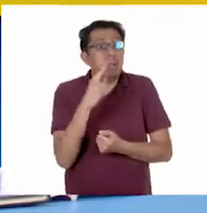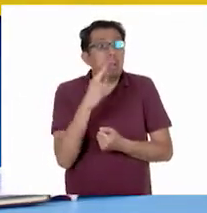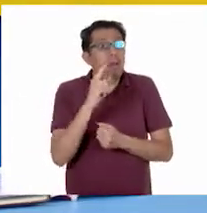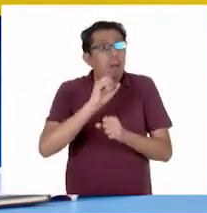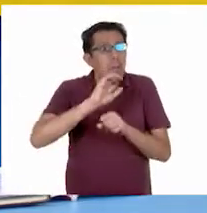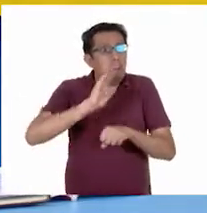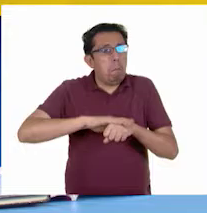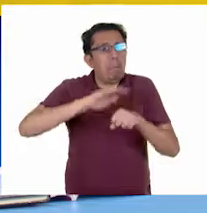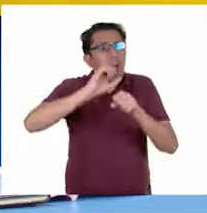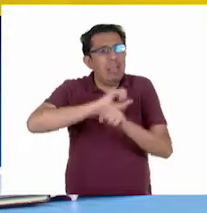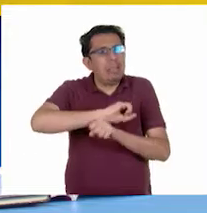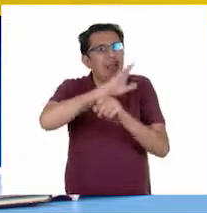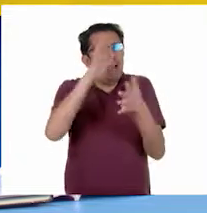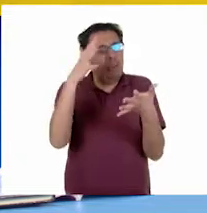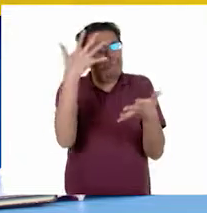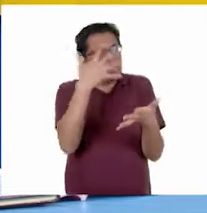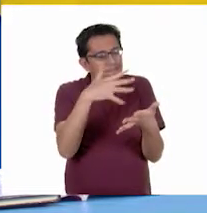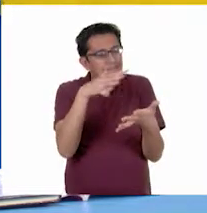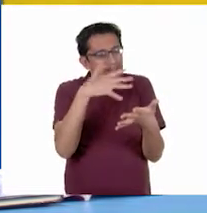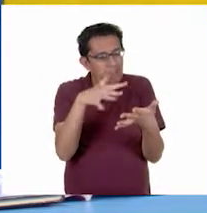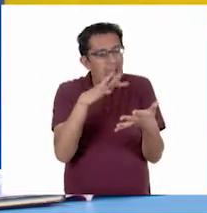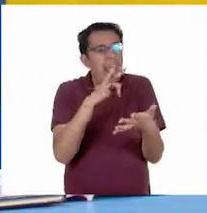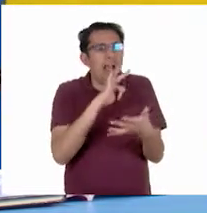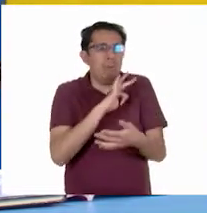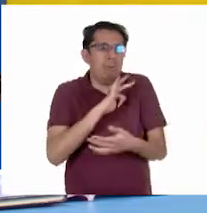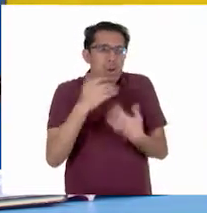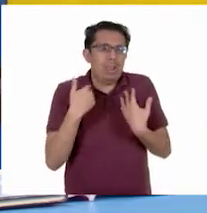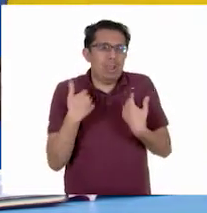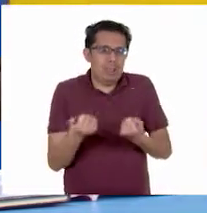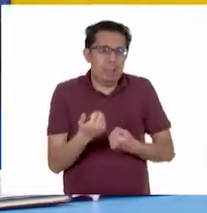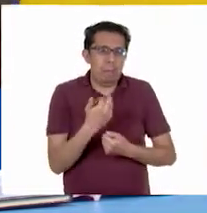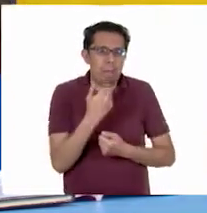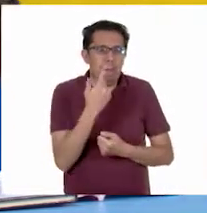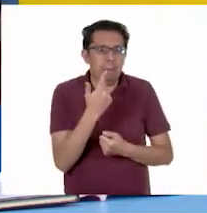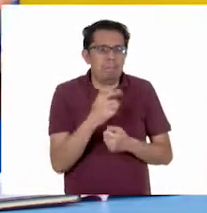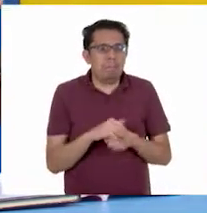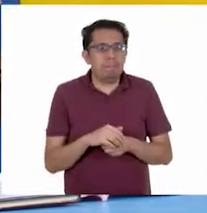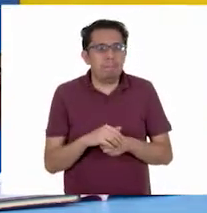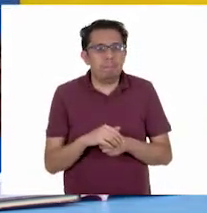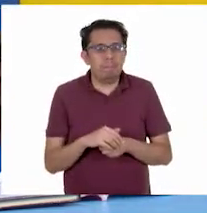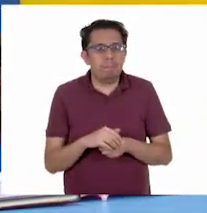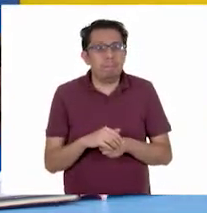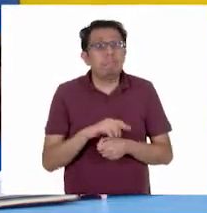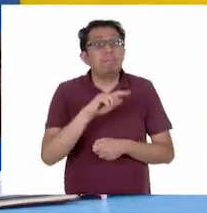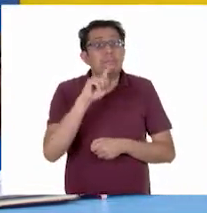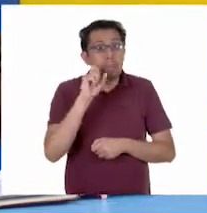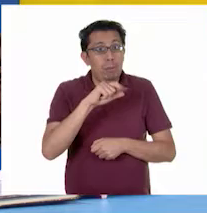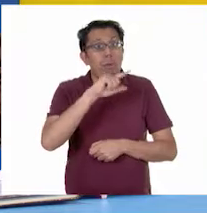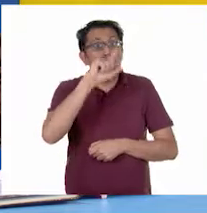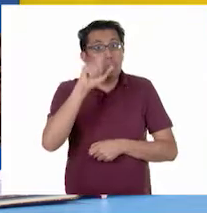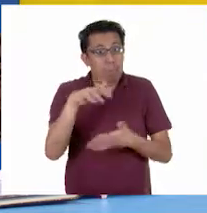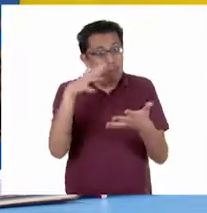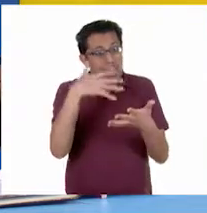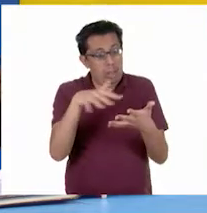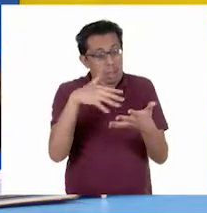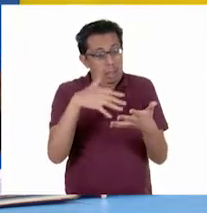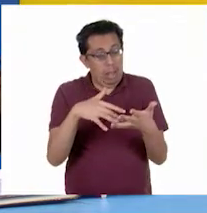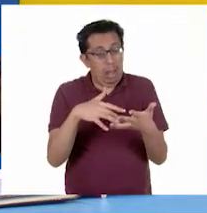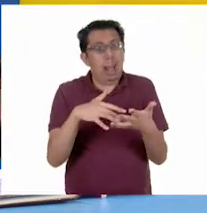los textos que están ustedes seleccionando para la lectura que realizaremos en voz alta en posteriores